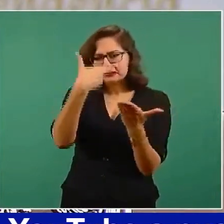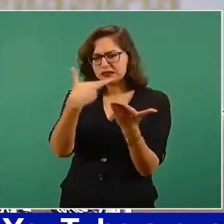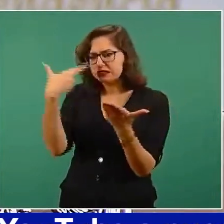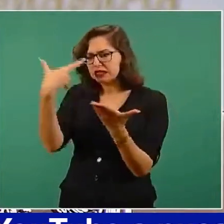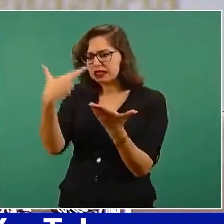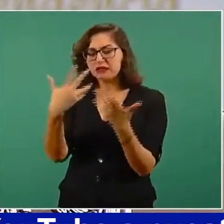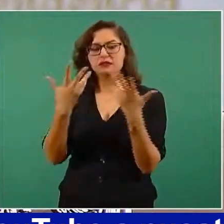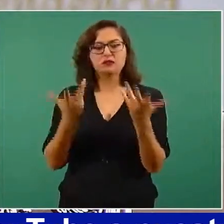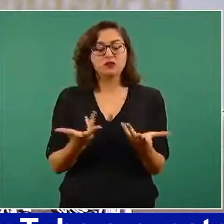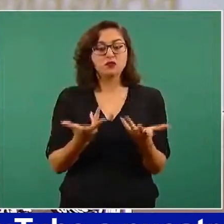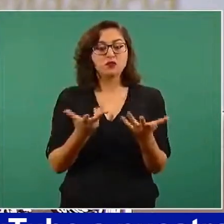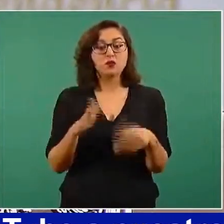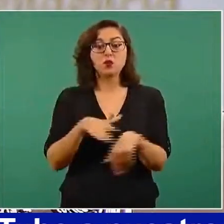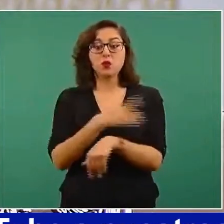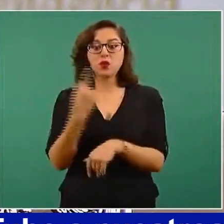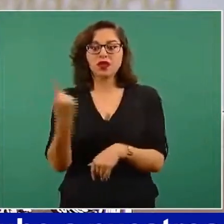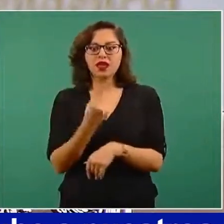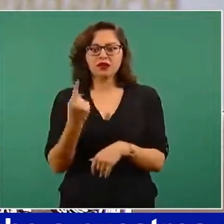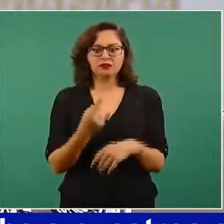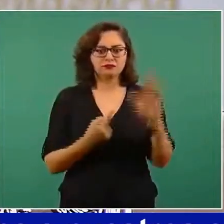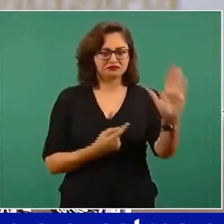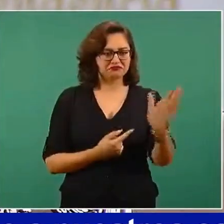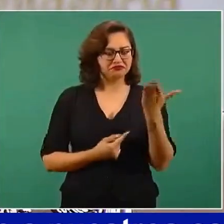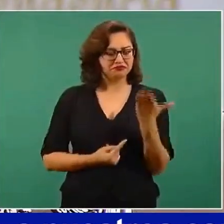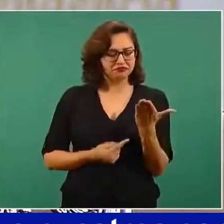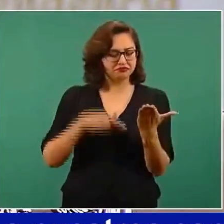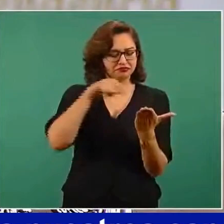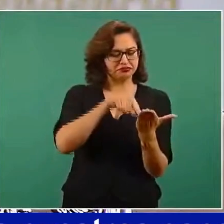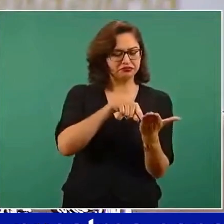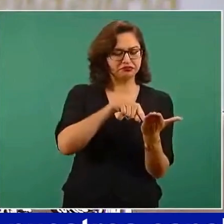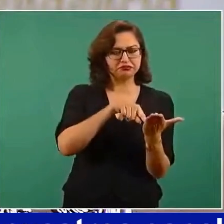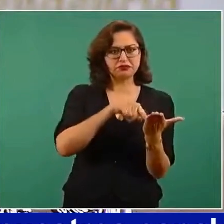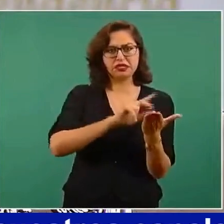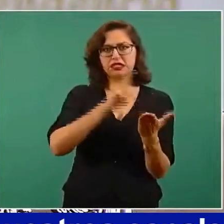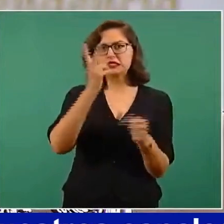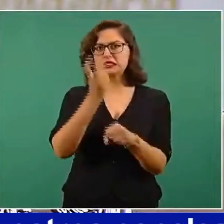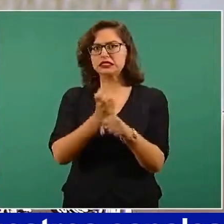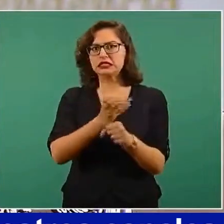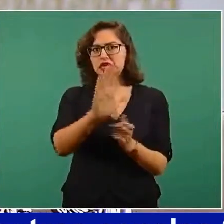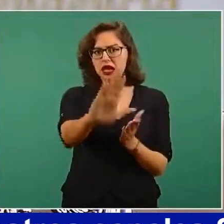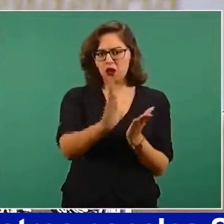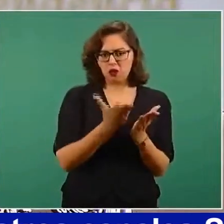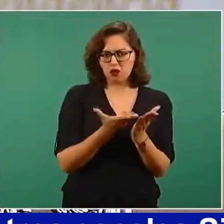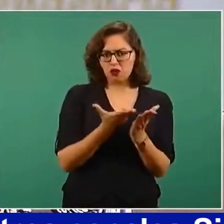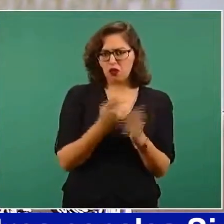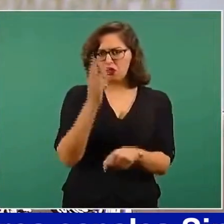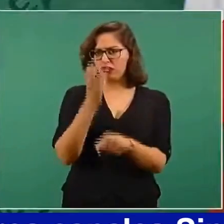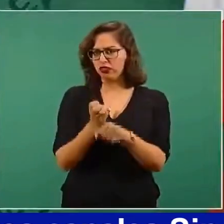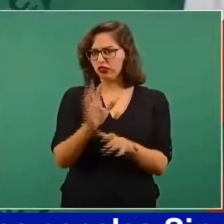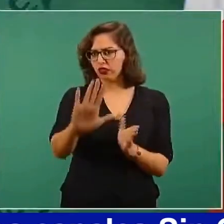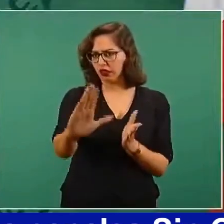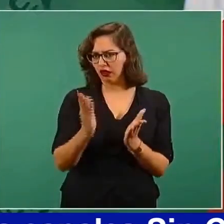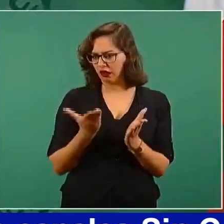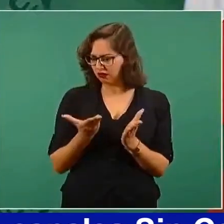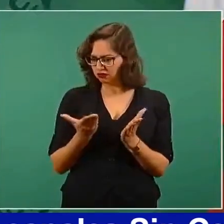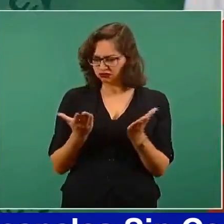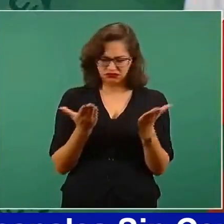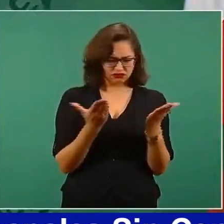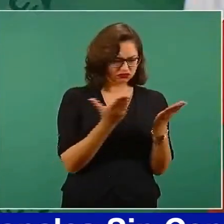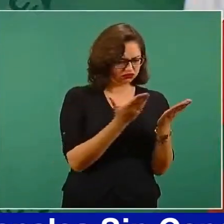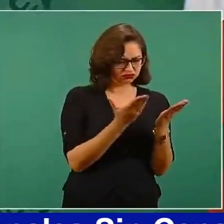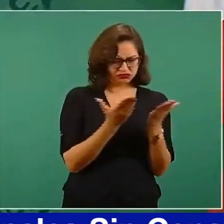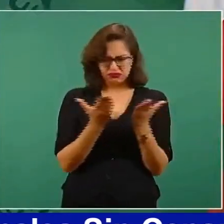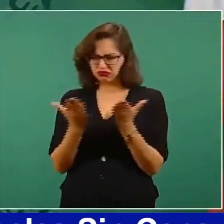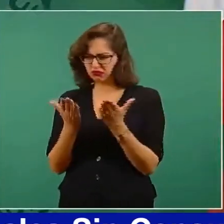digamos, alterado una y otra vez, porque obviamente si se habían detenido en la carretera un día